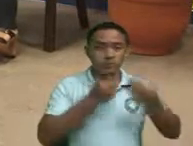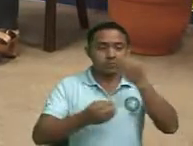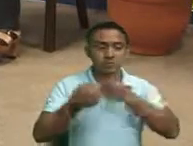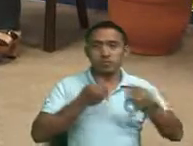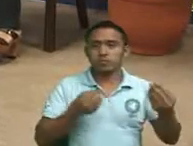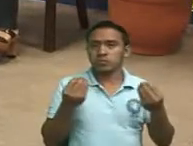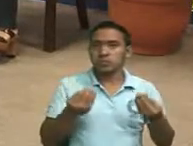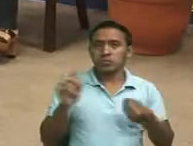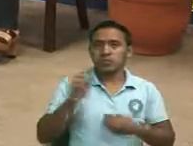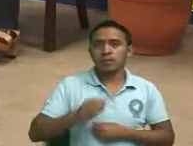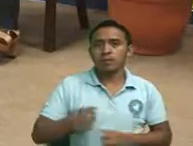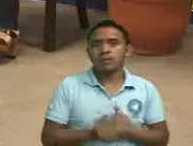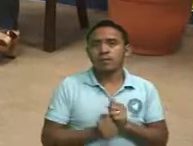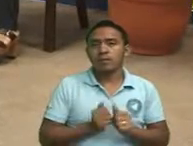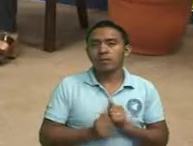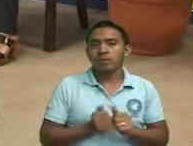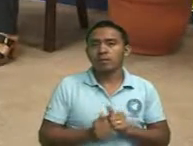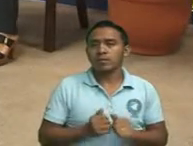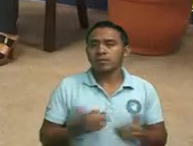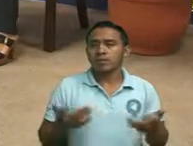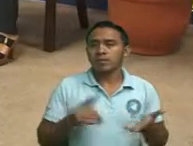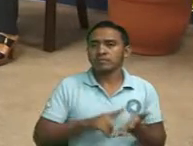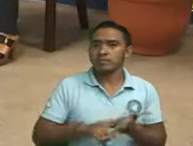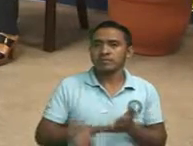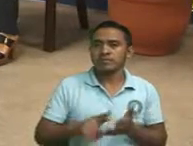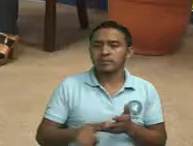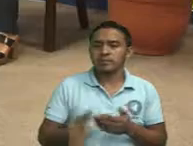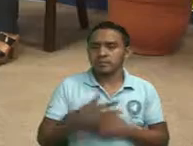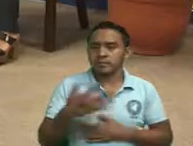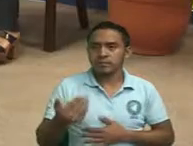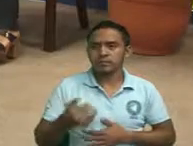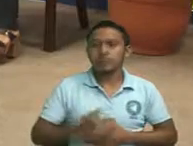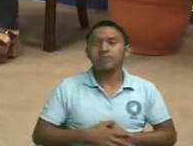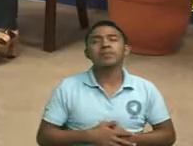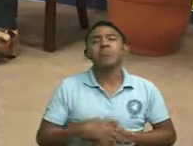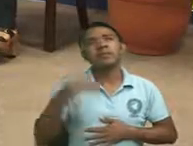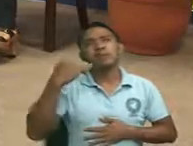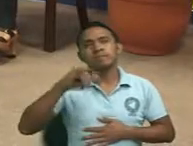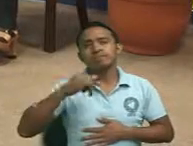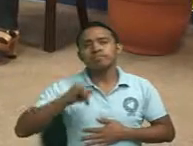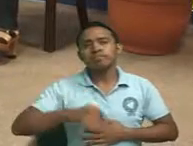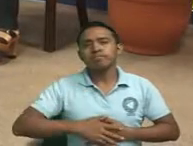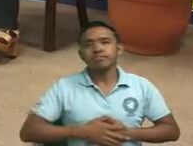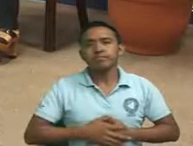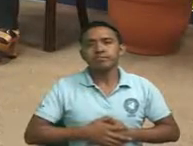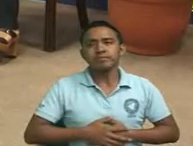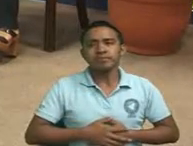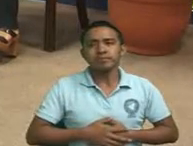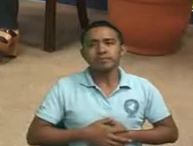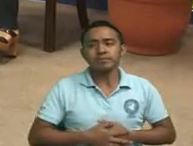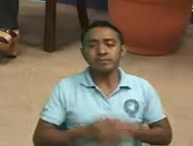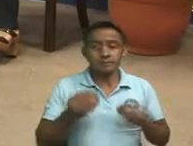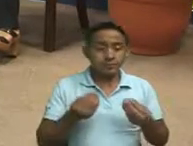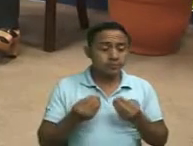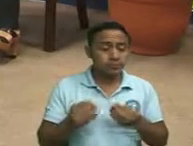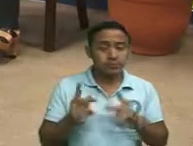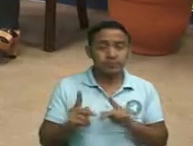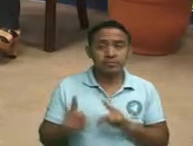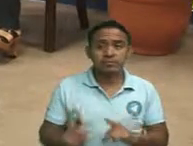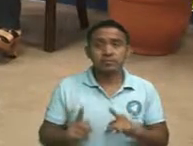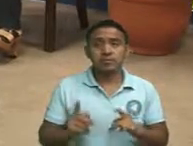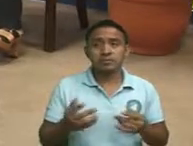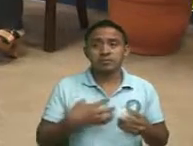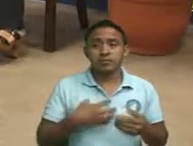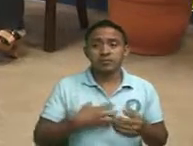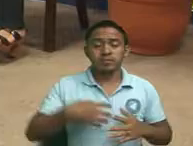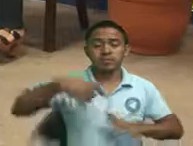mucho, sino es un problema también de, vienen otros problemas. Sí, hay mucha población que cargas